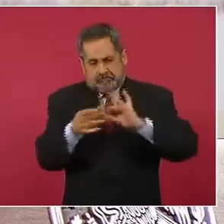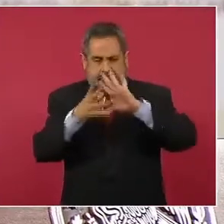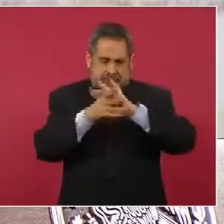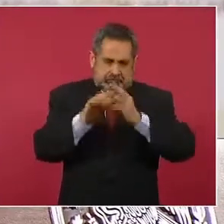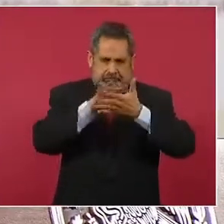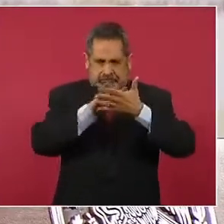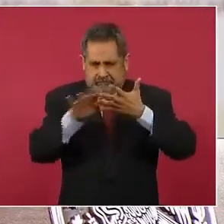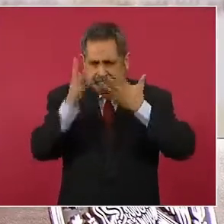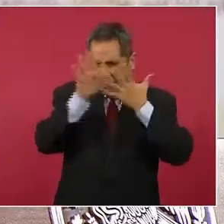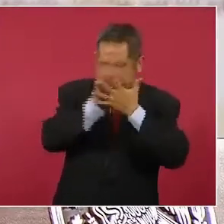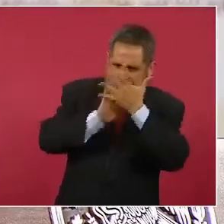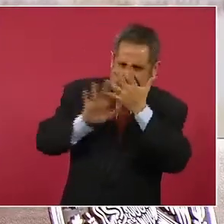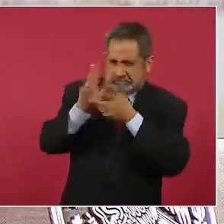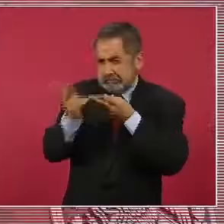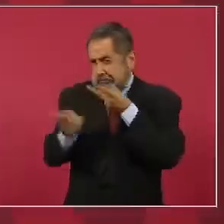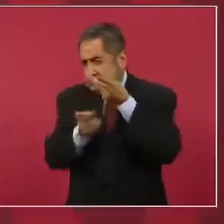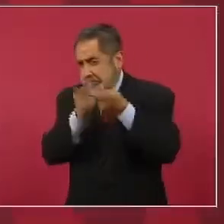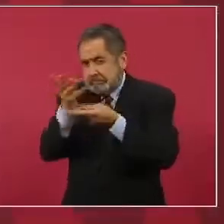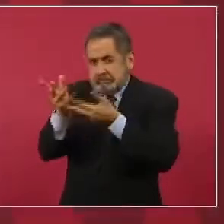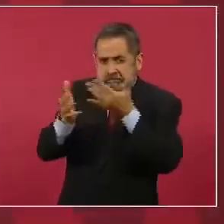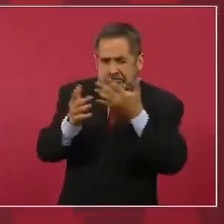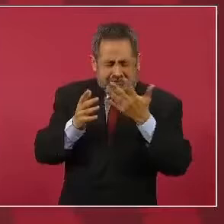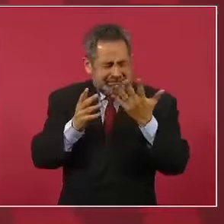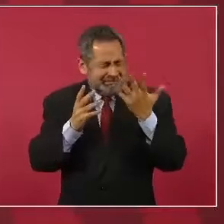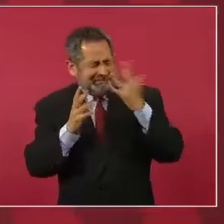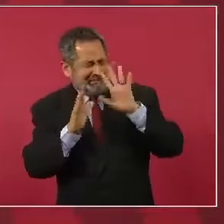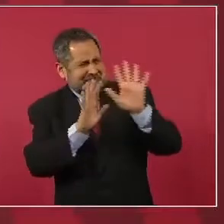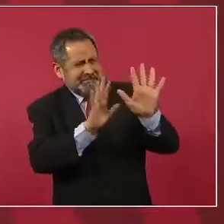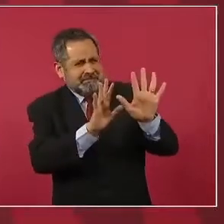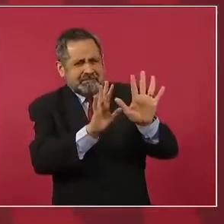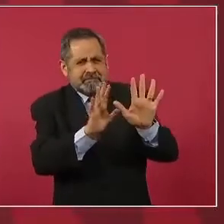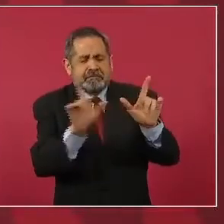Dicen que continúe,